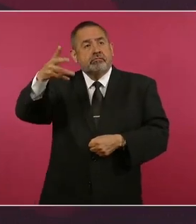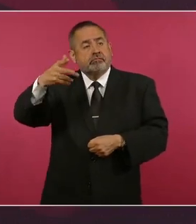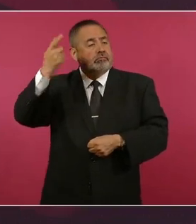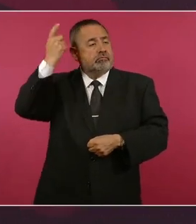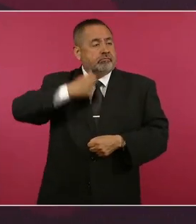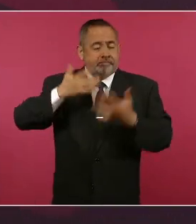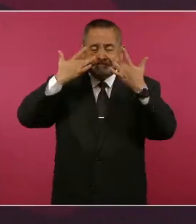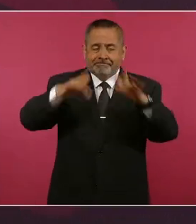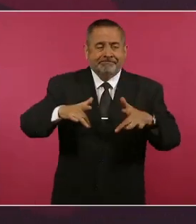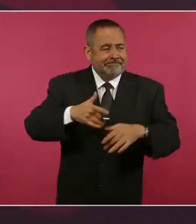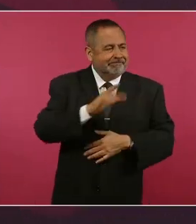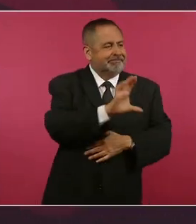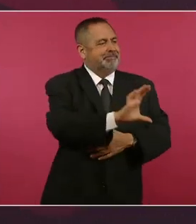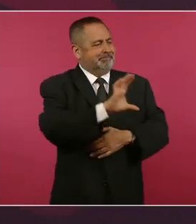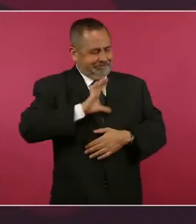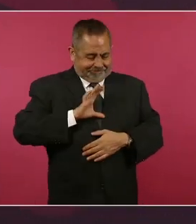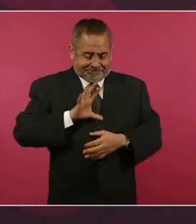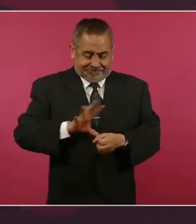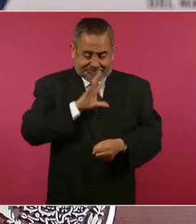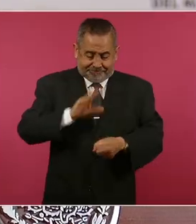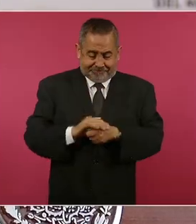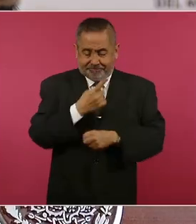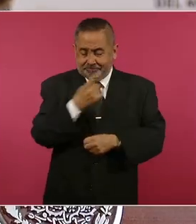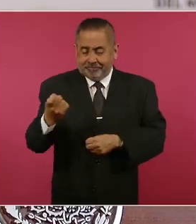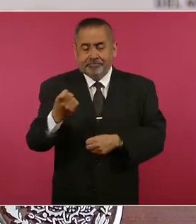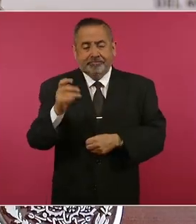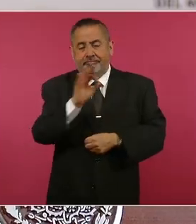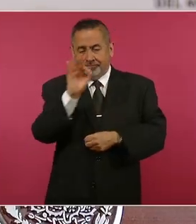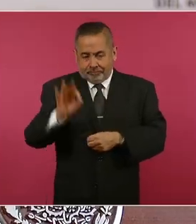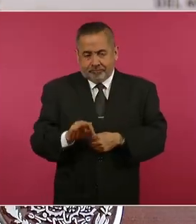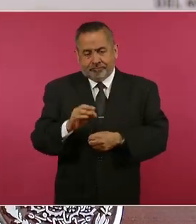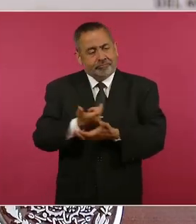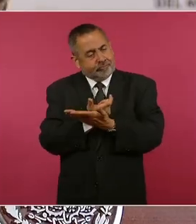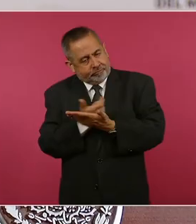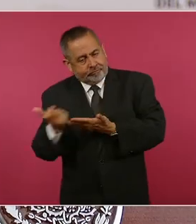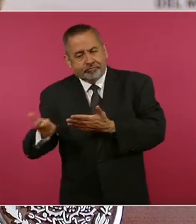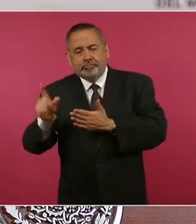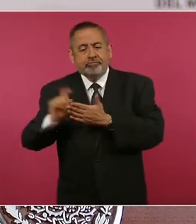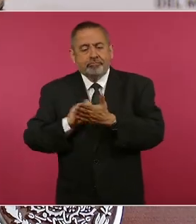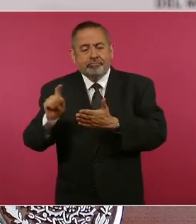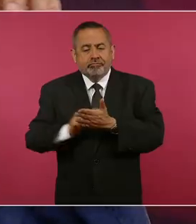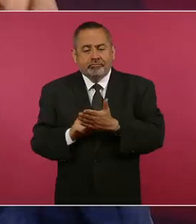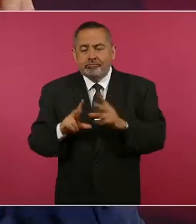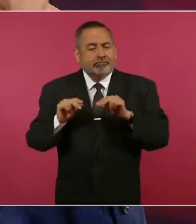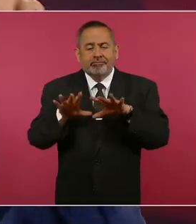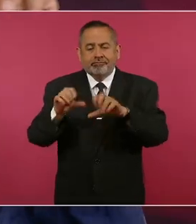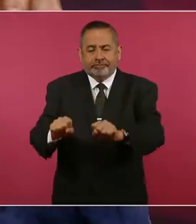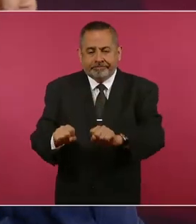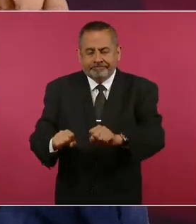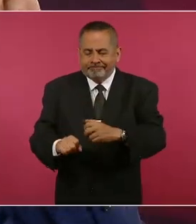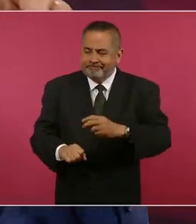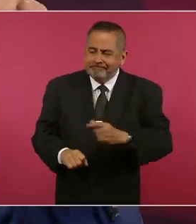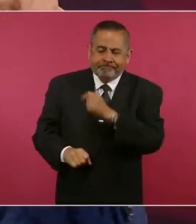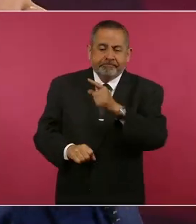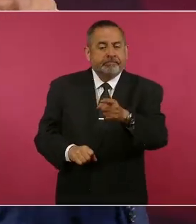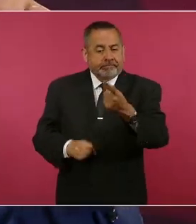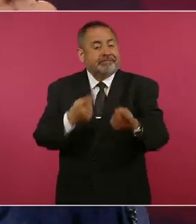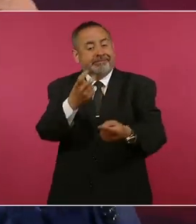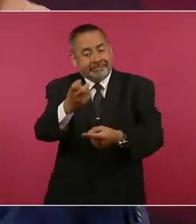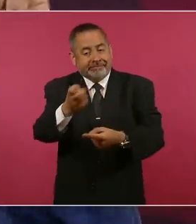reciba el 100% de su salario. Por eso estamos proponiendo crear este fondo